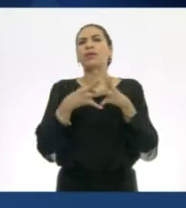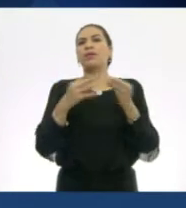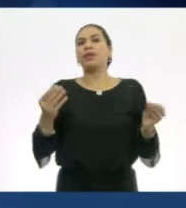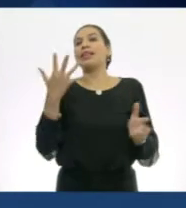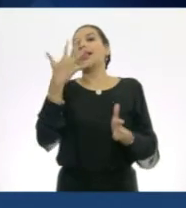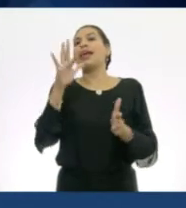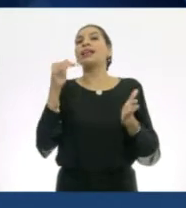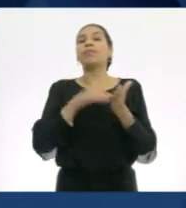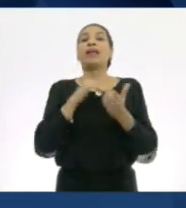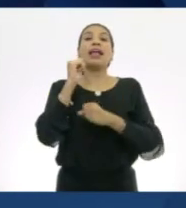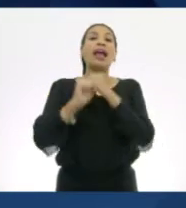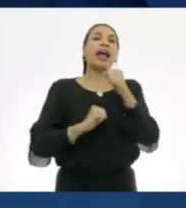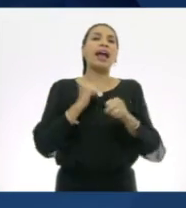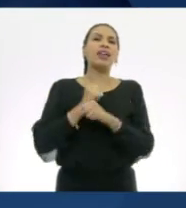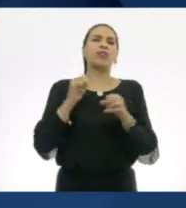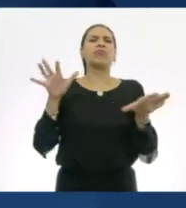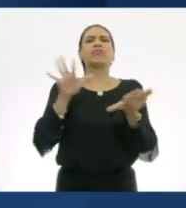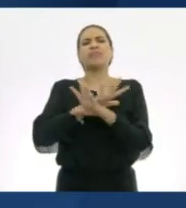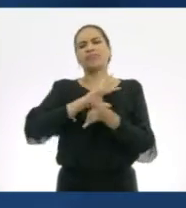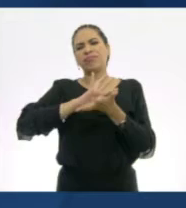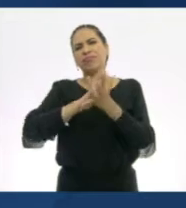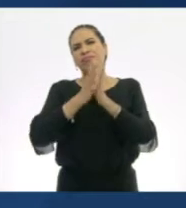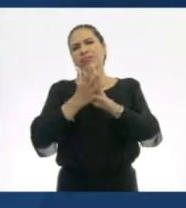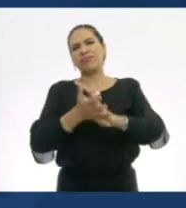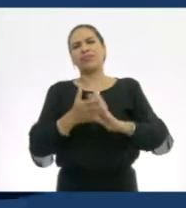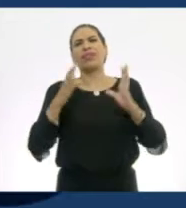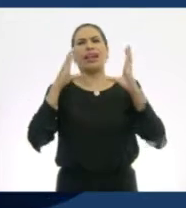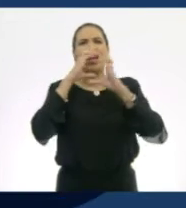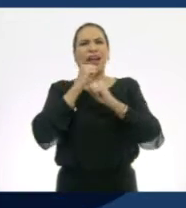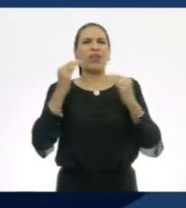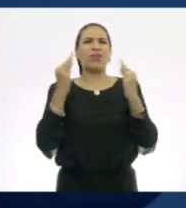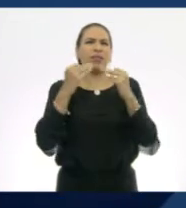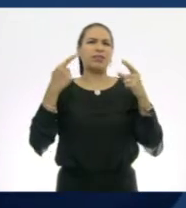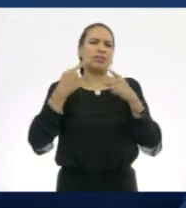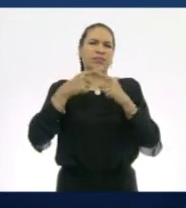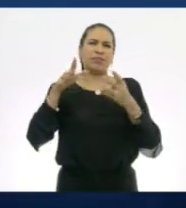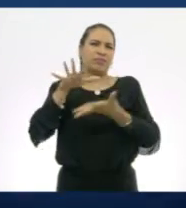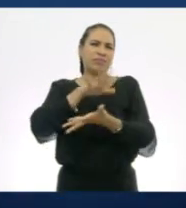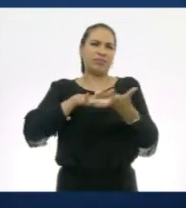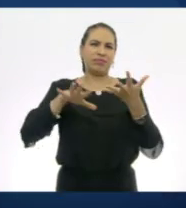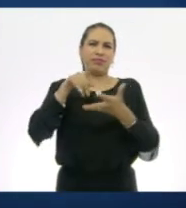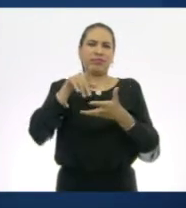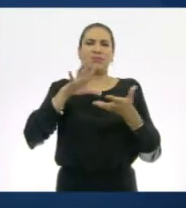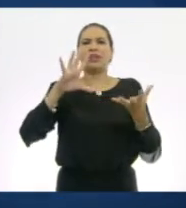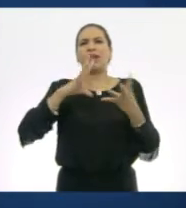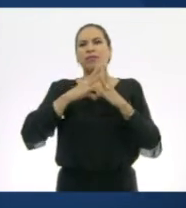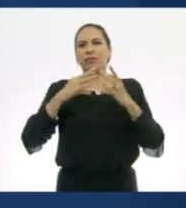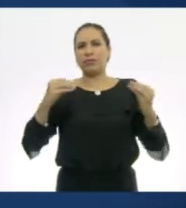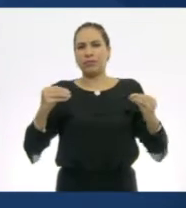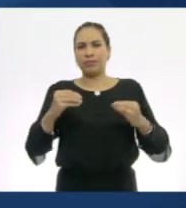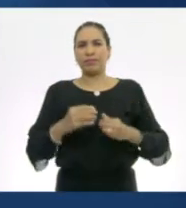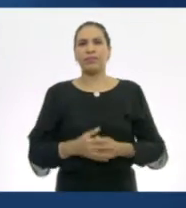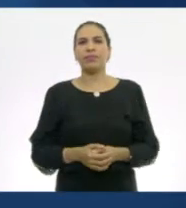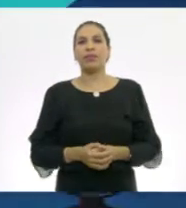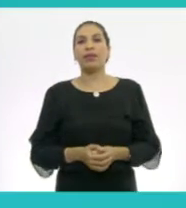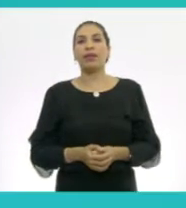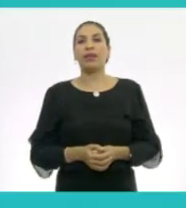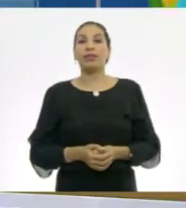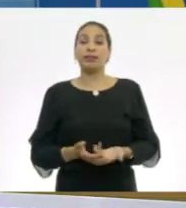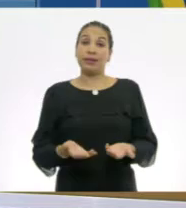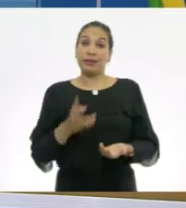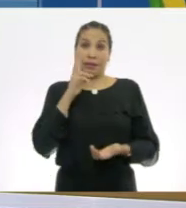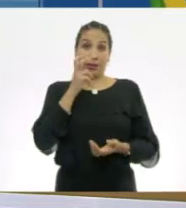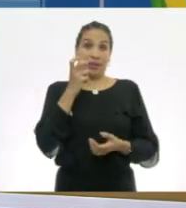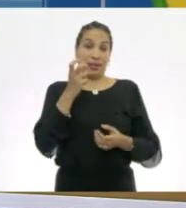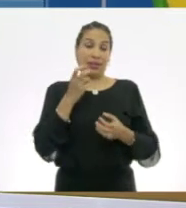hace 10,000 años debido a los cambios climáticos que alteraron su hábitat y su casa. ¿Qué les pareció